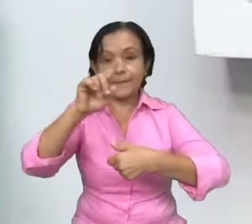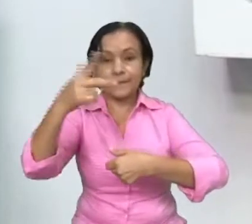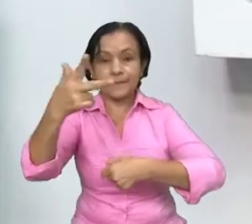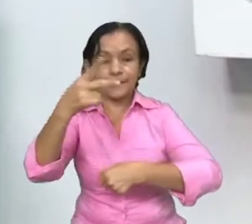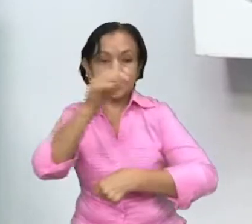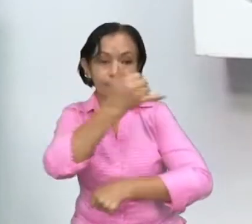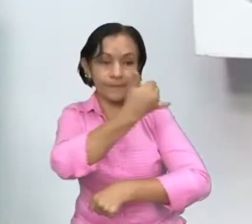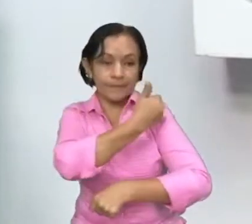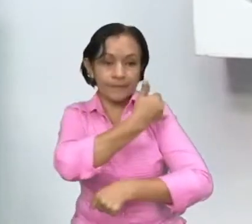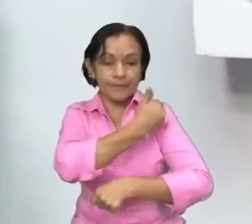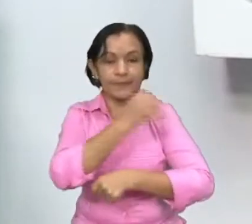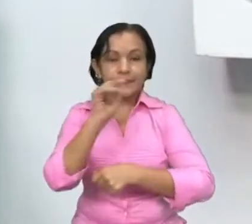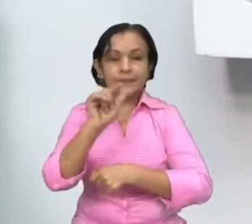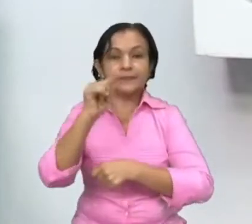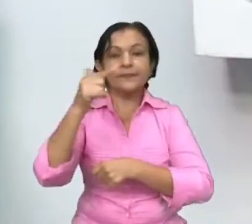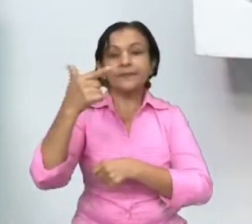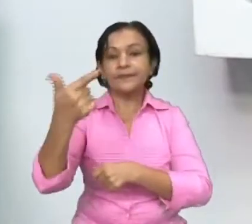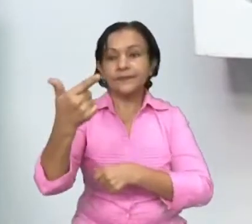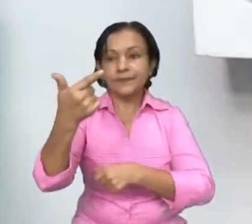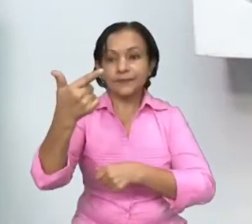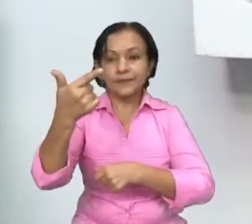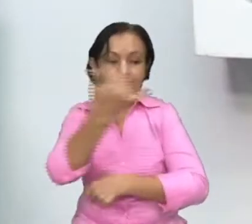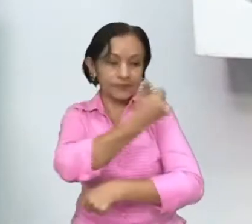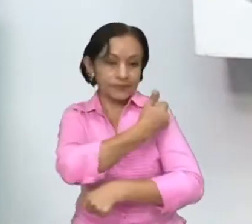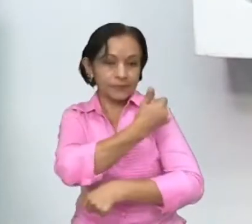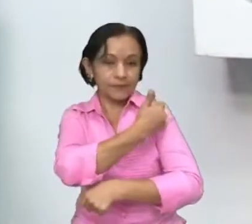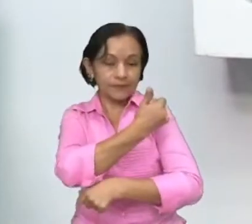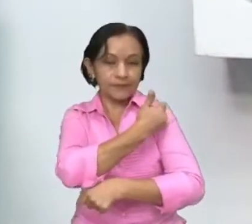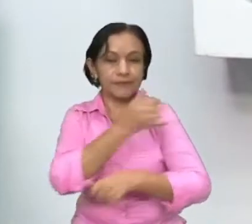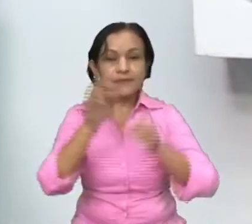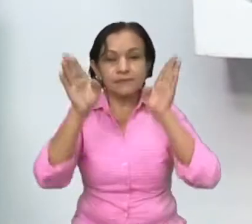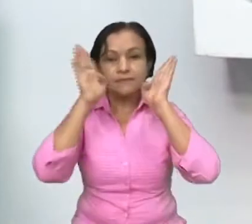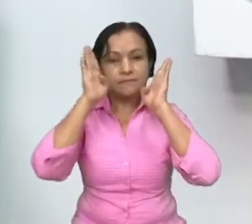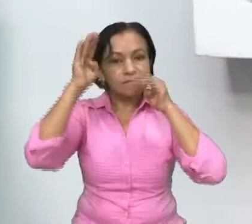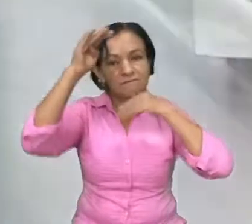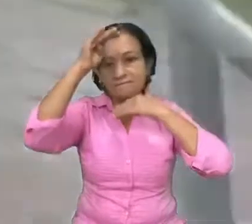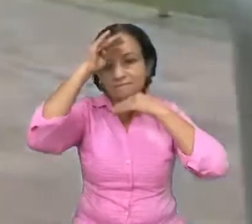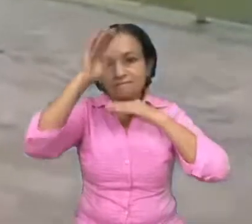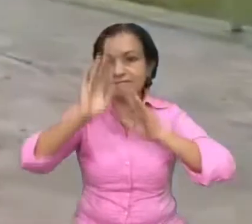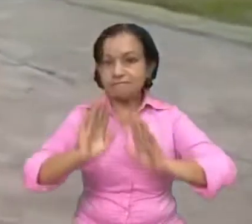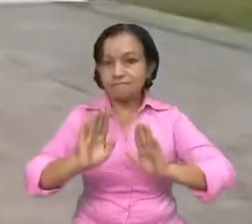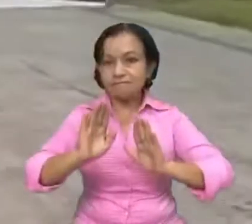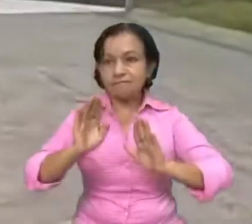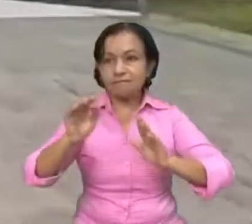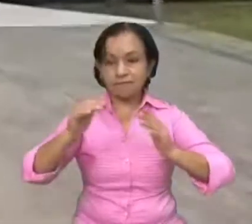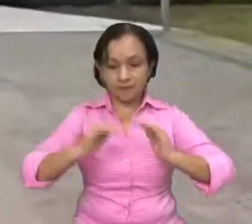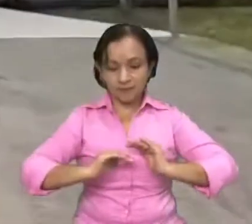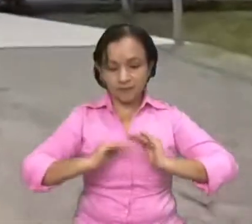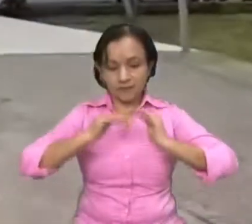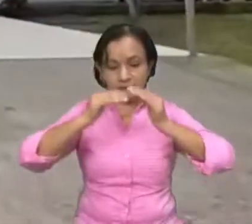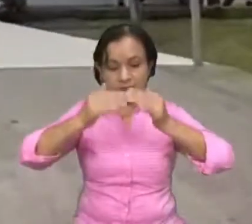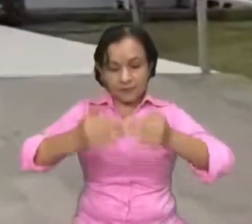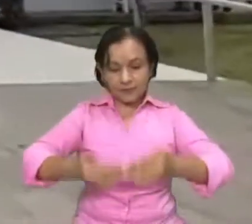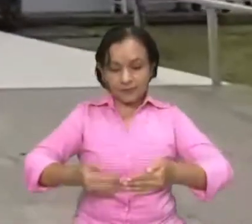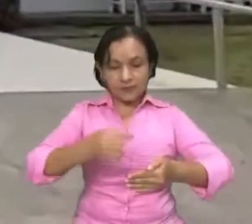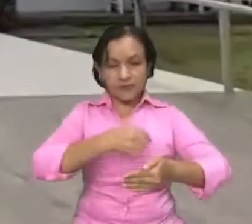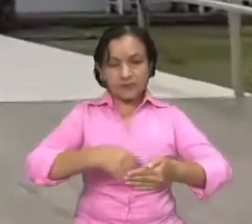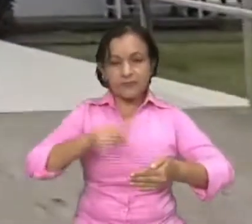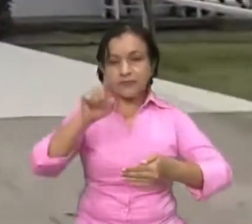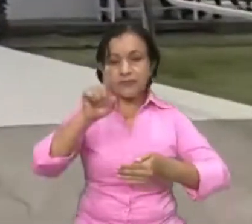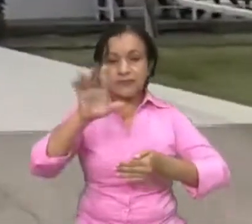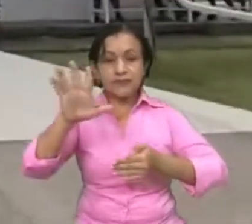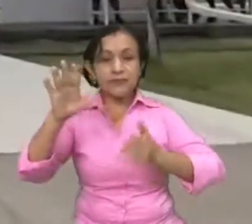centros, los 17 centros del resto de los países son privados. Una cirugía que puede andar